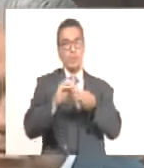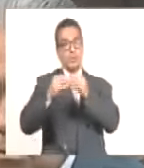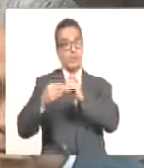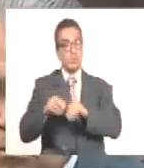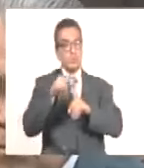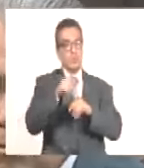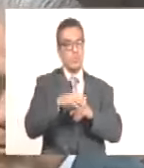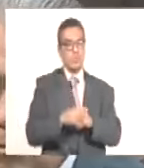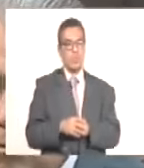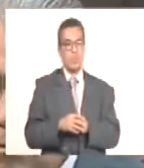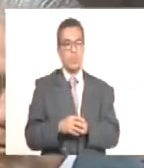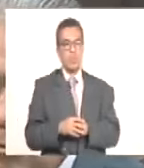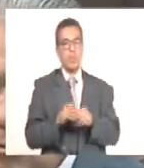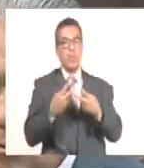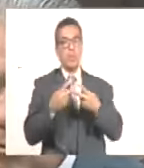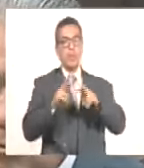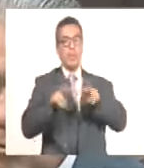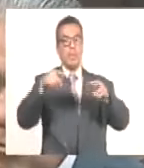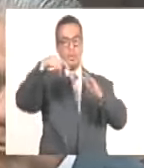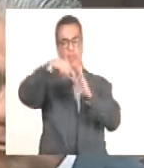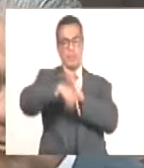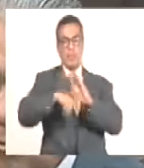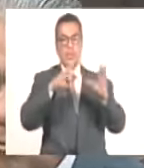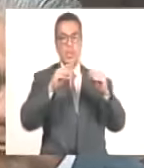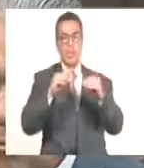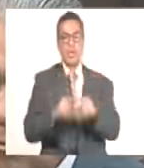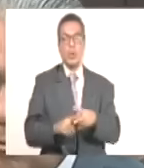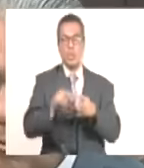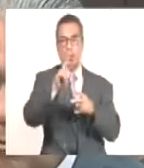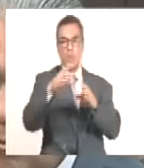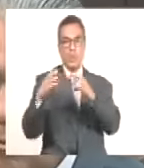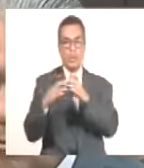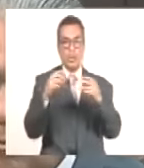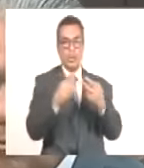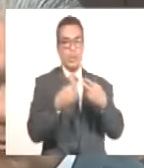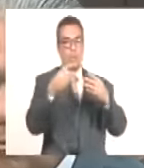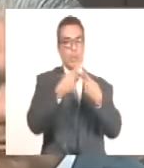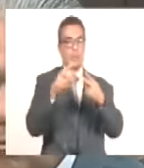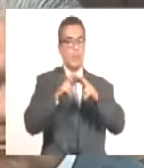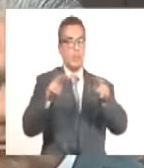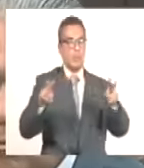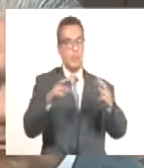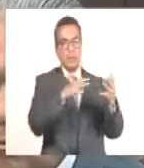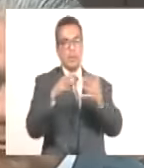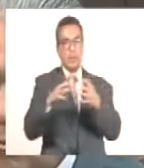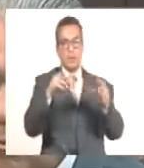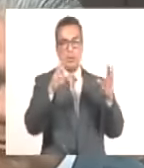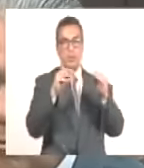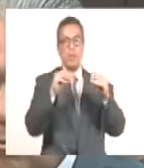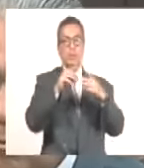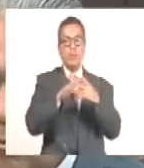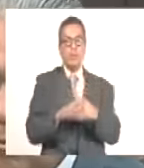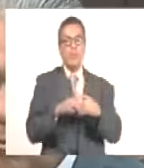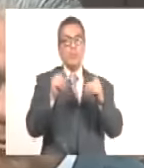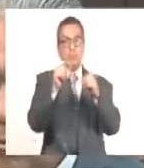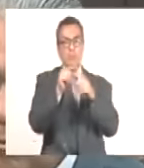recupere su paz interna de conversarnos entre sí, no la paz de la violencia, sino la paz del verbo, la